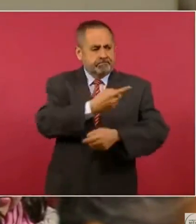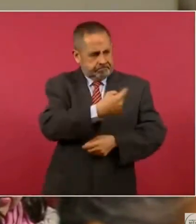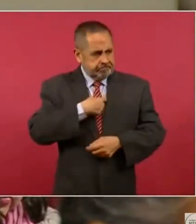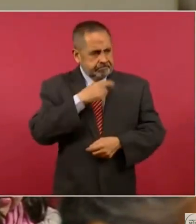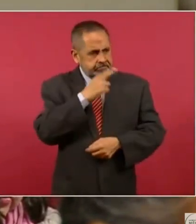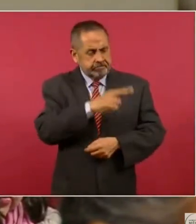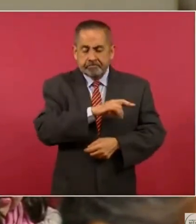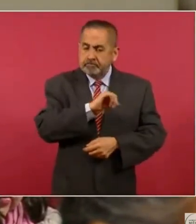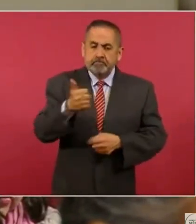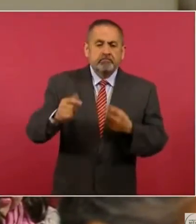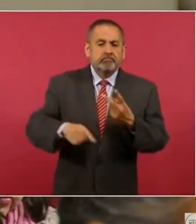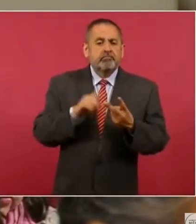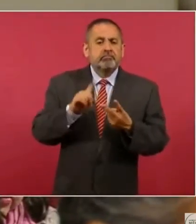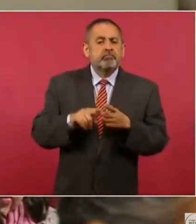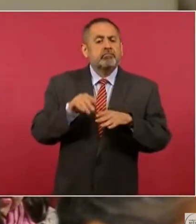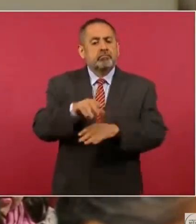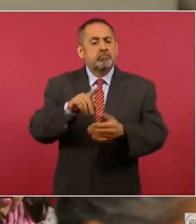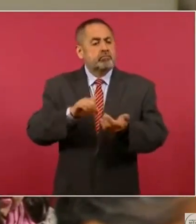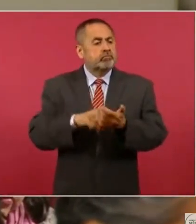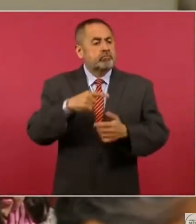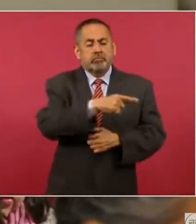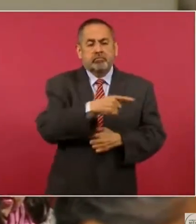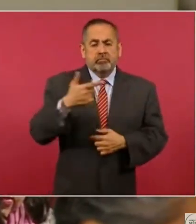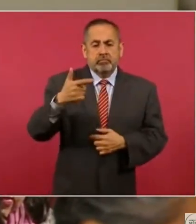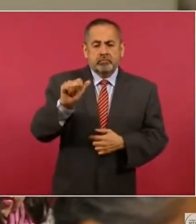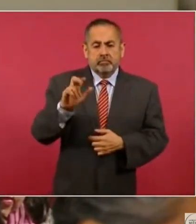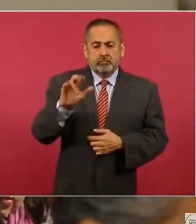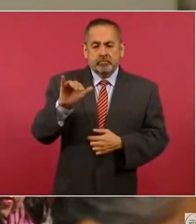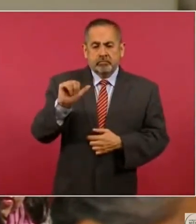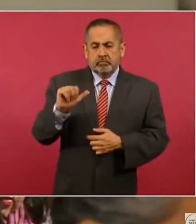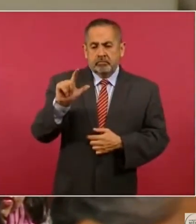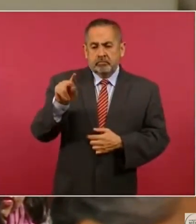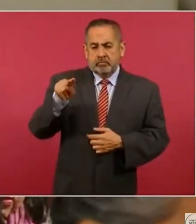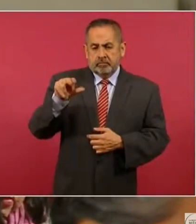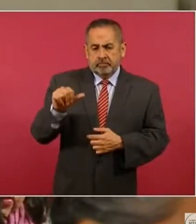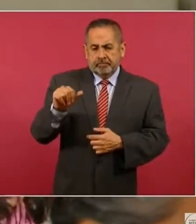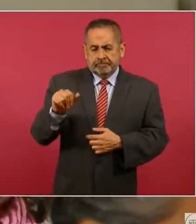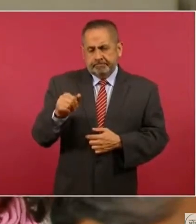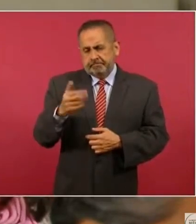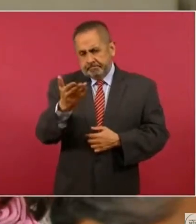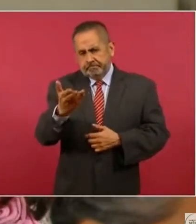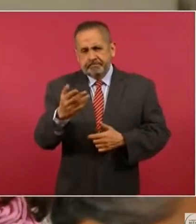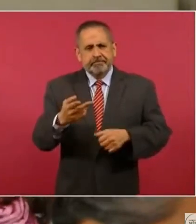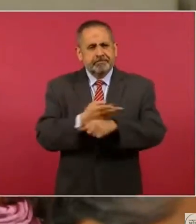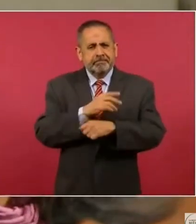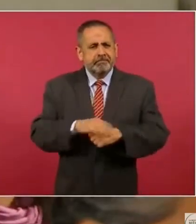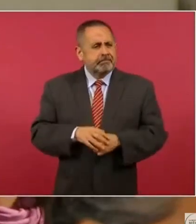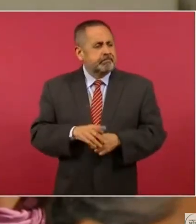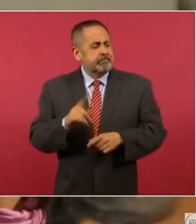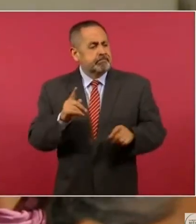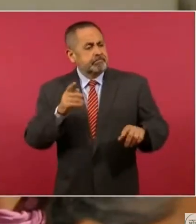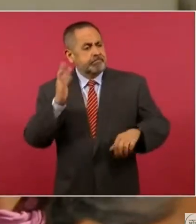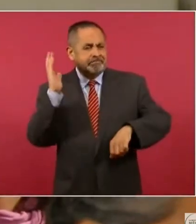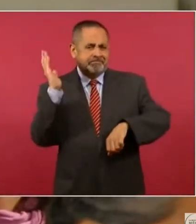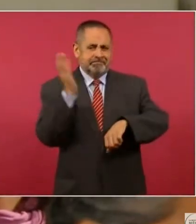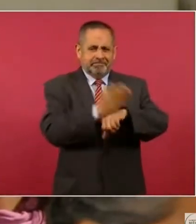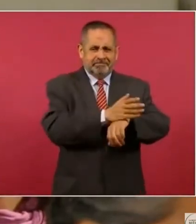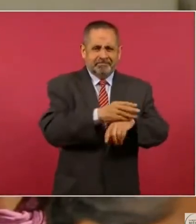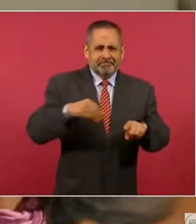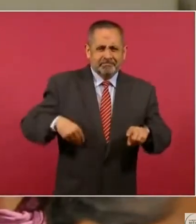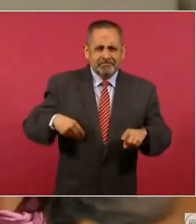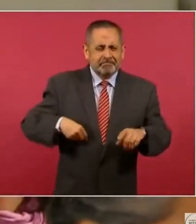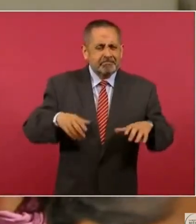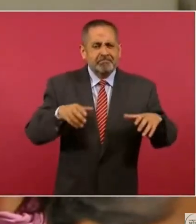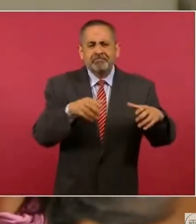Y el otro, respecto a García Luna, precisamente, señor presidente, si lo llegan a condenar, ¿fue protección del